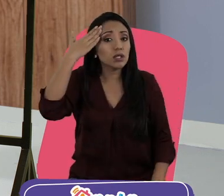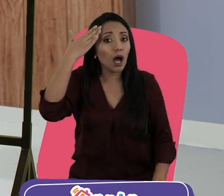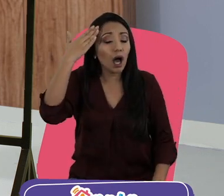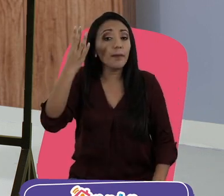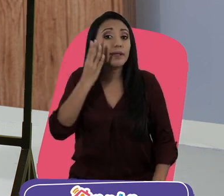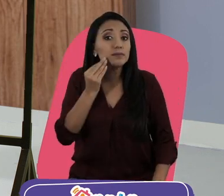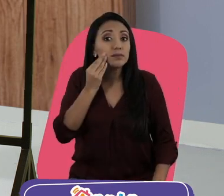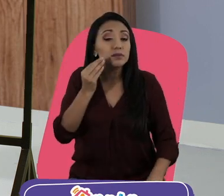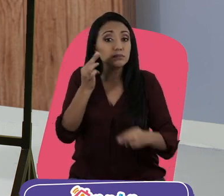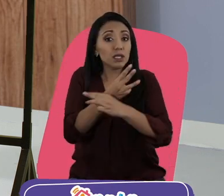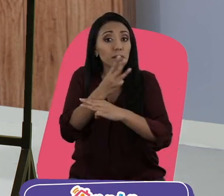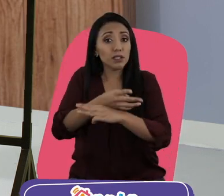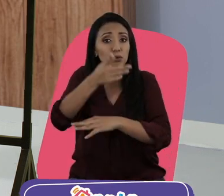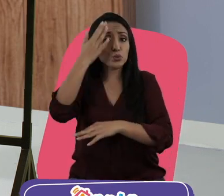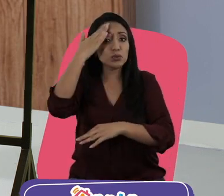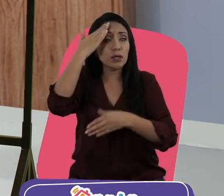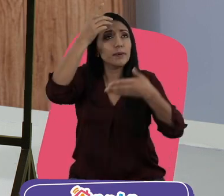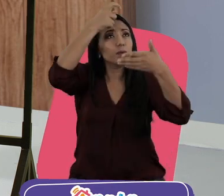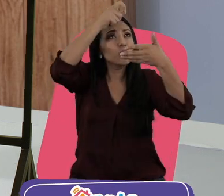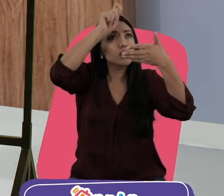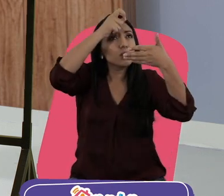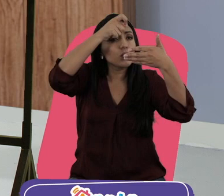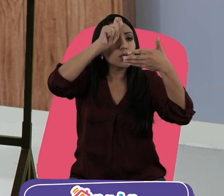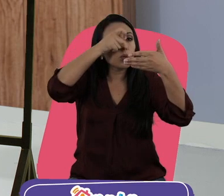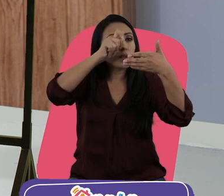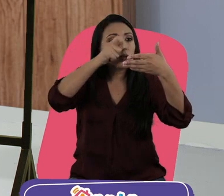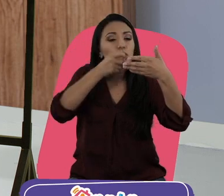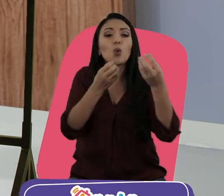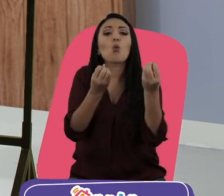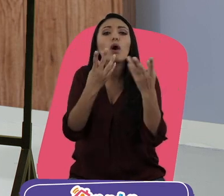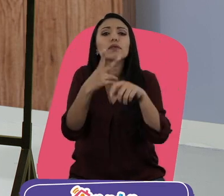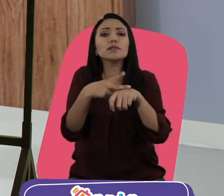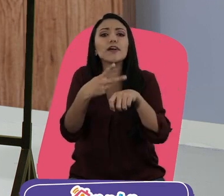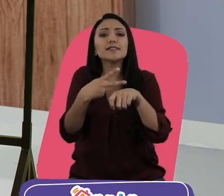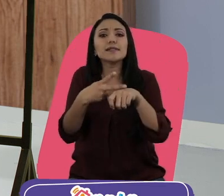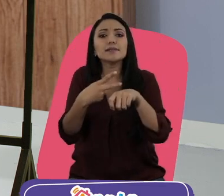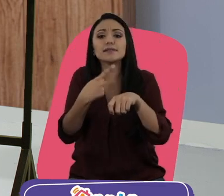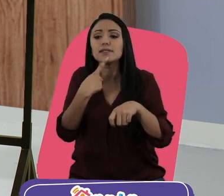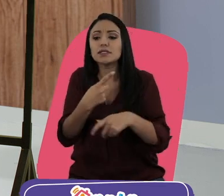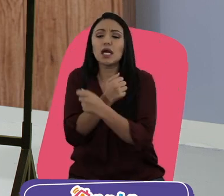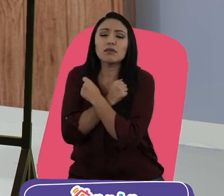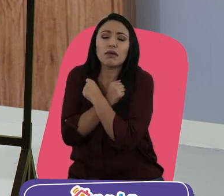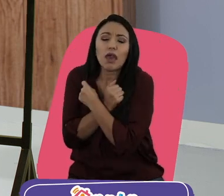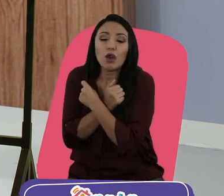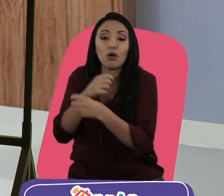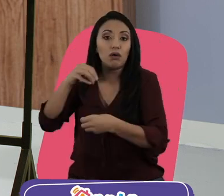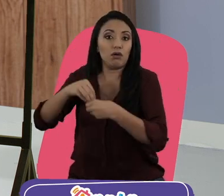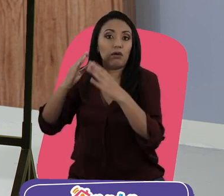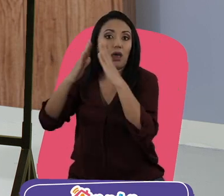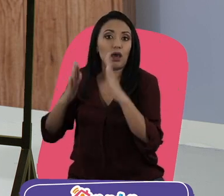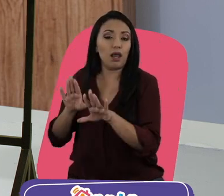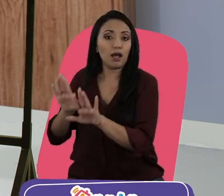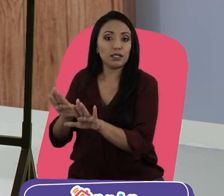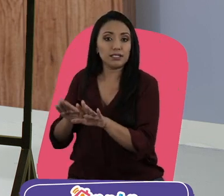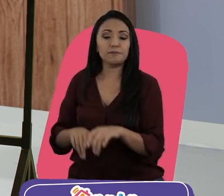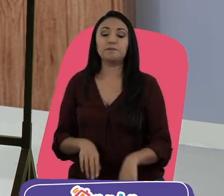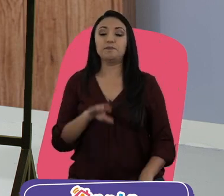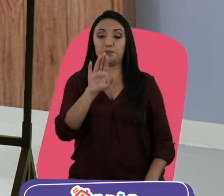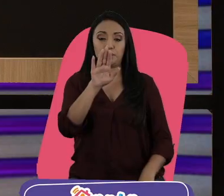y de aprendizaje matemático, de tal manera que puedas registrar toda la información. Damos un paso